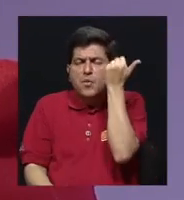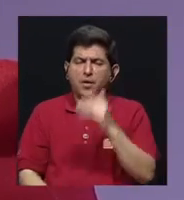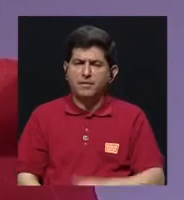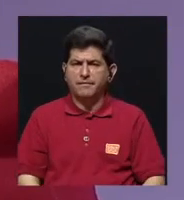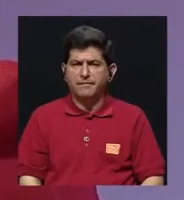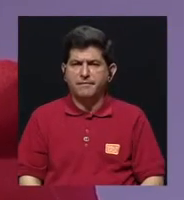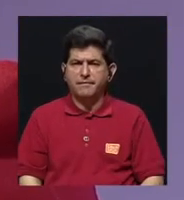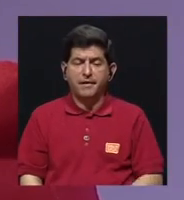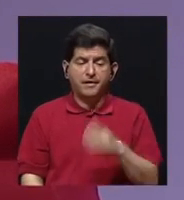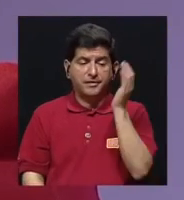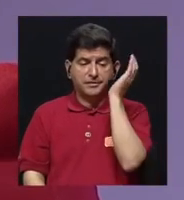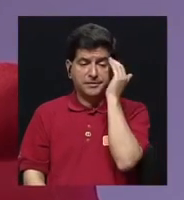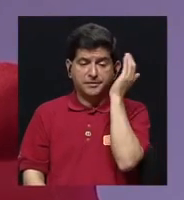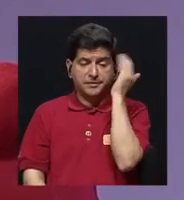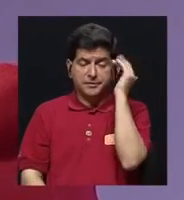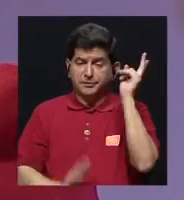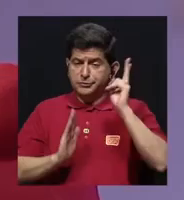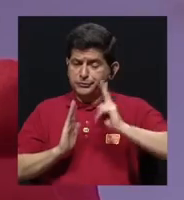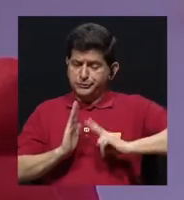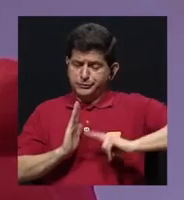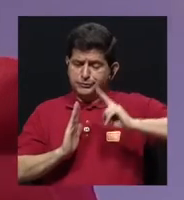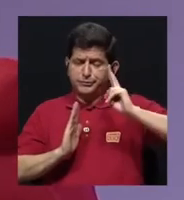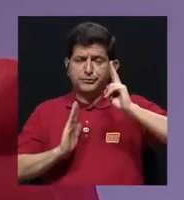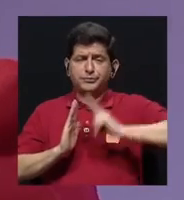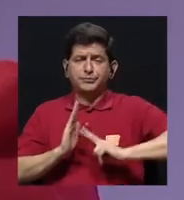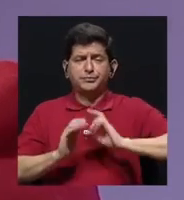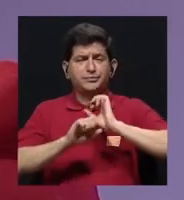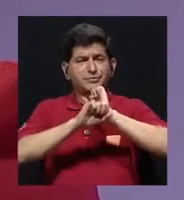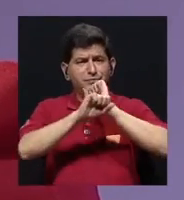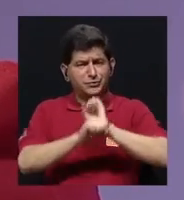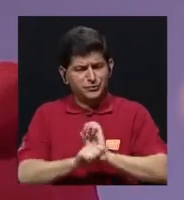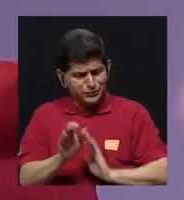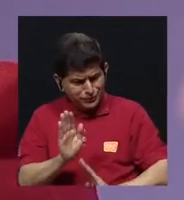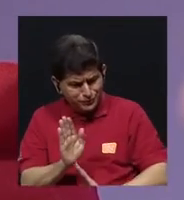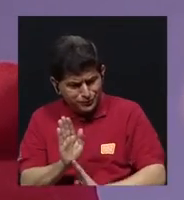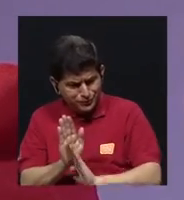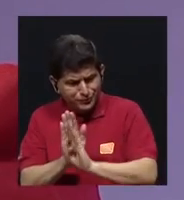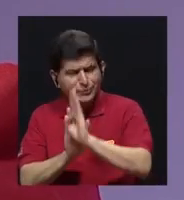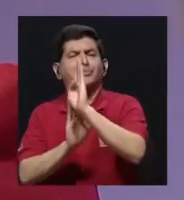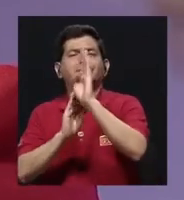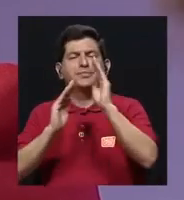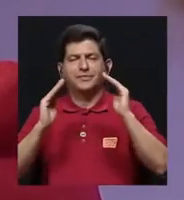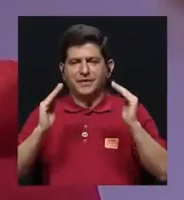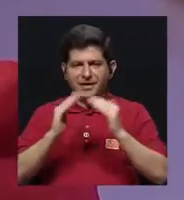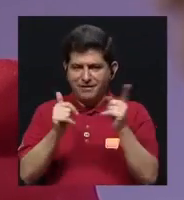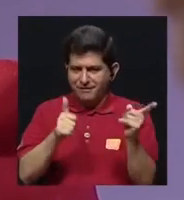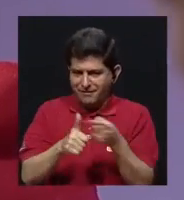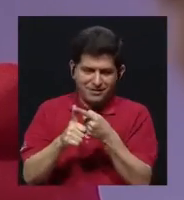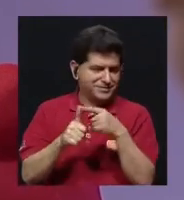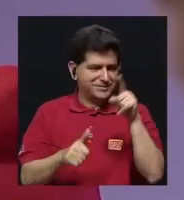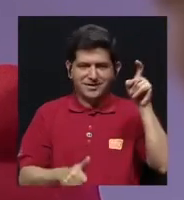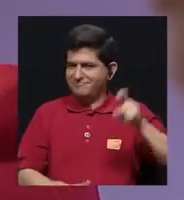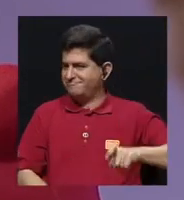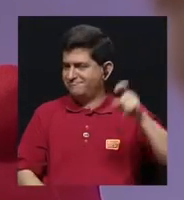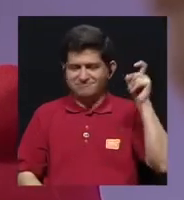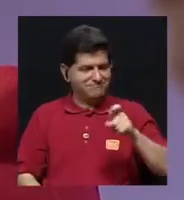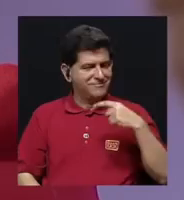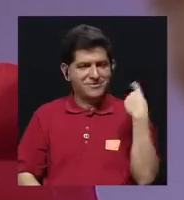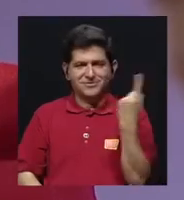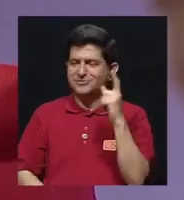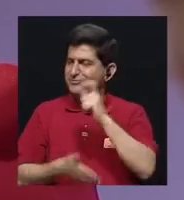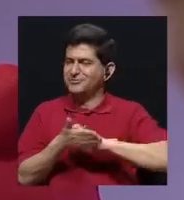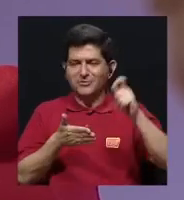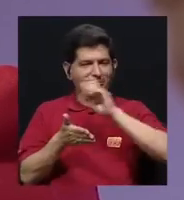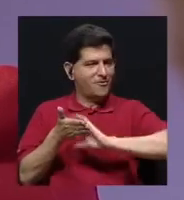que todo, porque sabemos que la lectura es un hábito que debe desarrollarse desde el hogar y no necesariamente solo